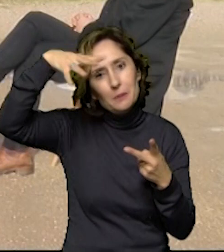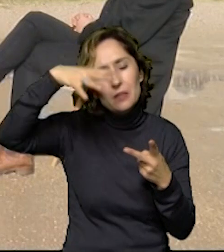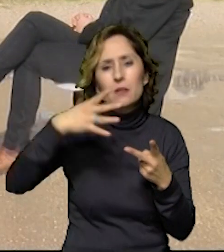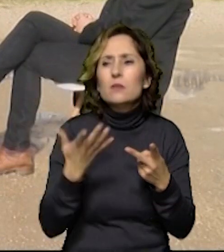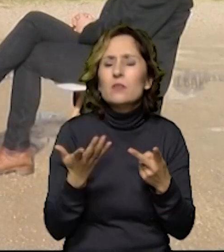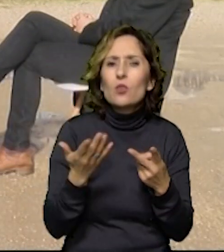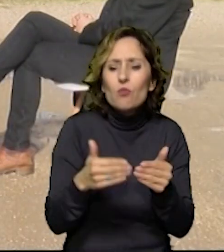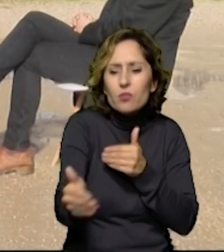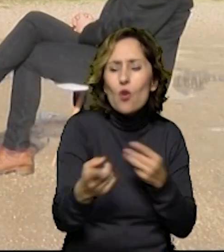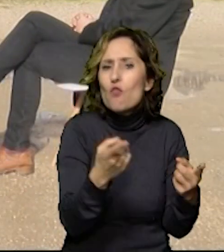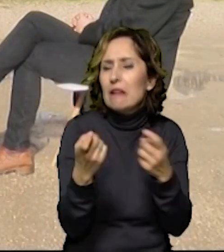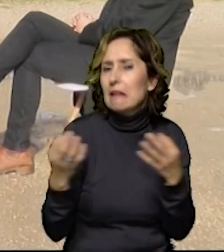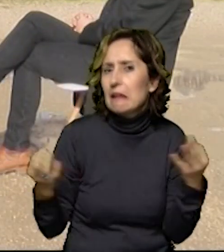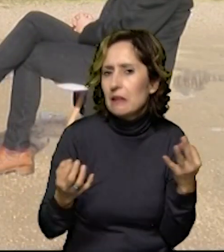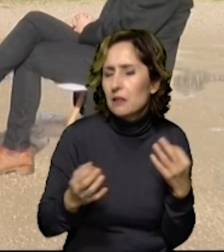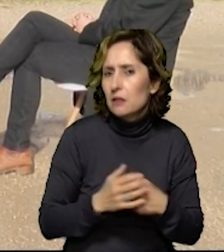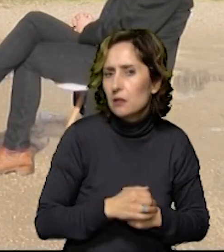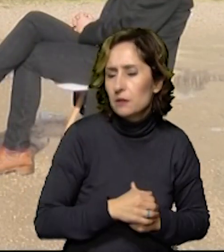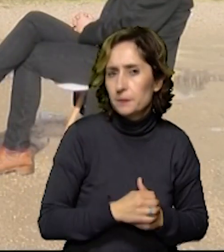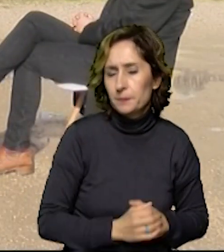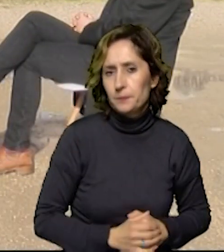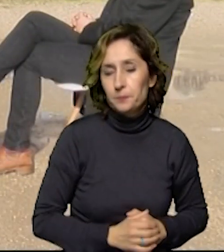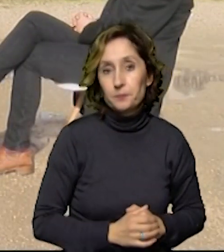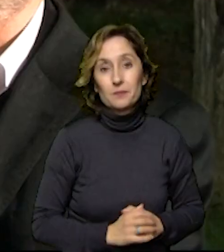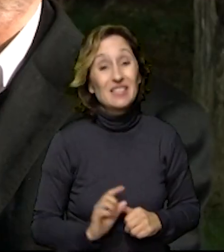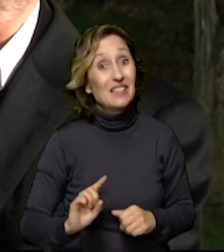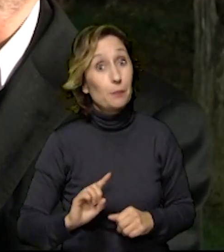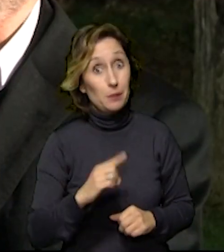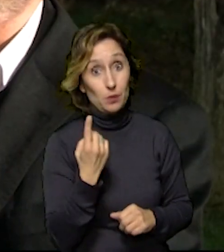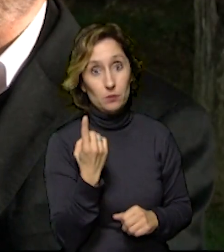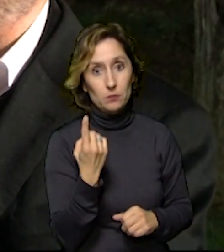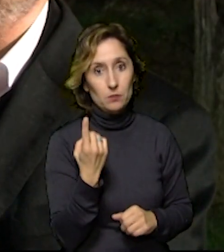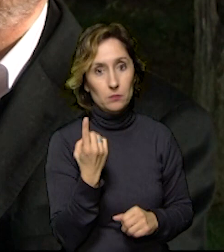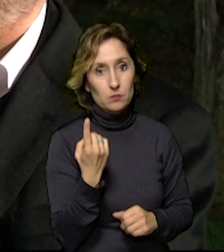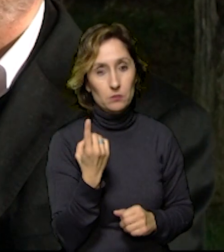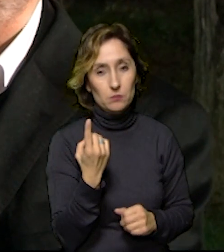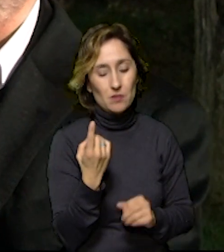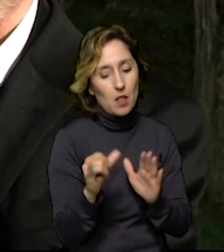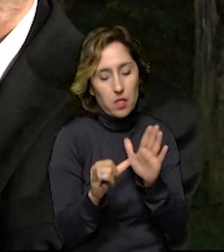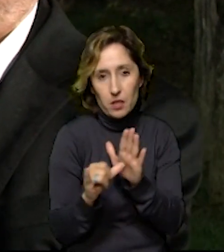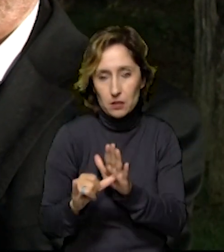falta por hacer ahí? ¿Por qué sigue pasando esto? Primero es fundamental cercanía con ellas.